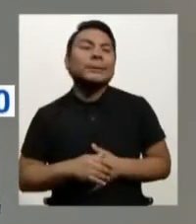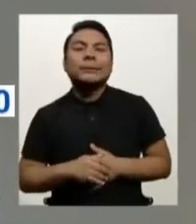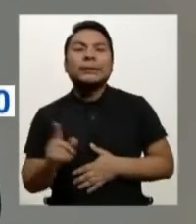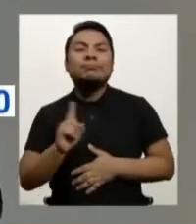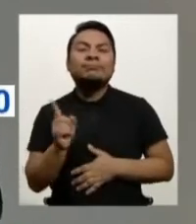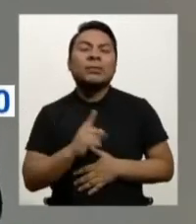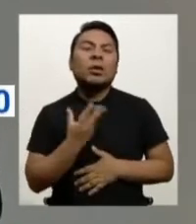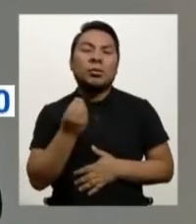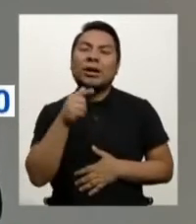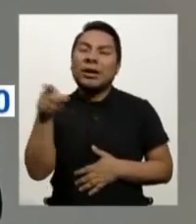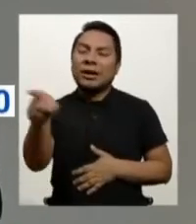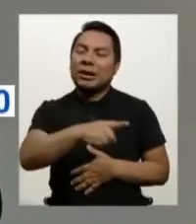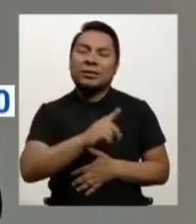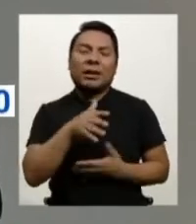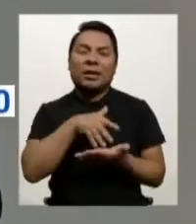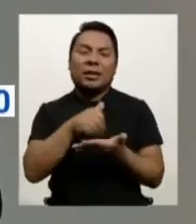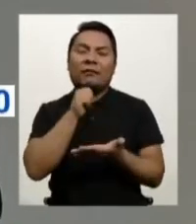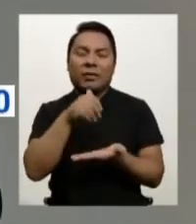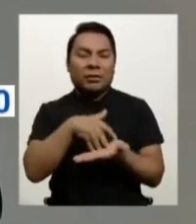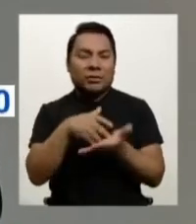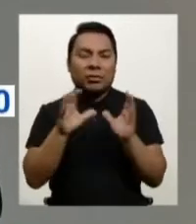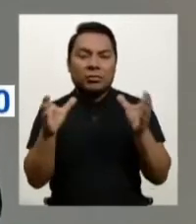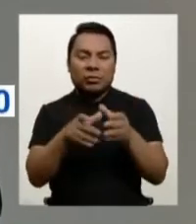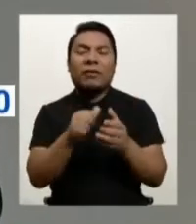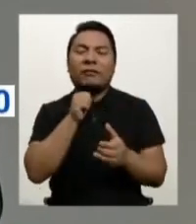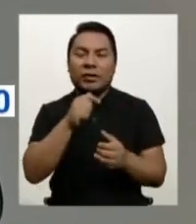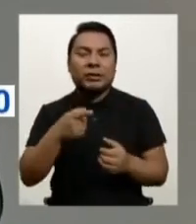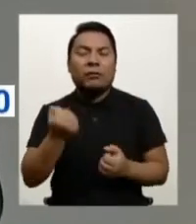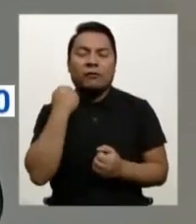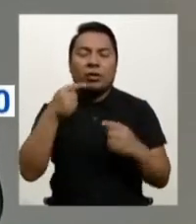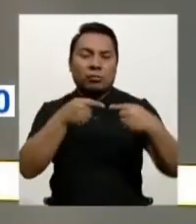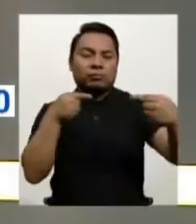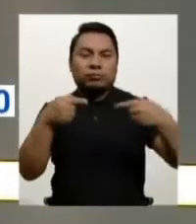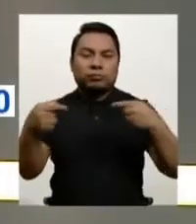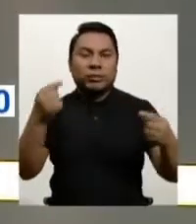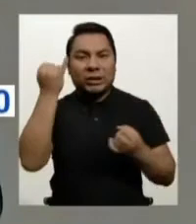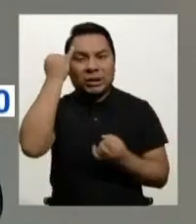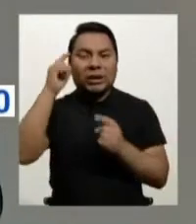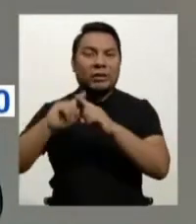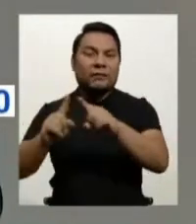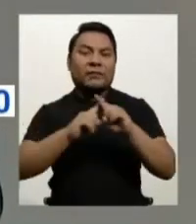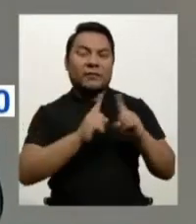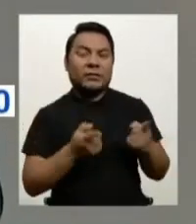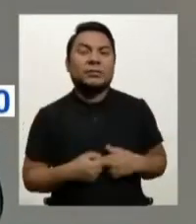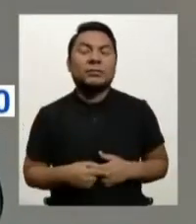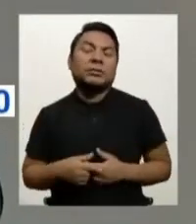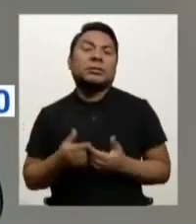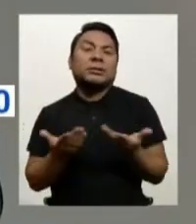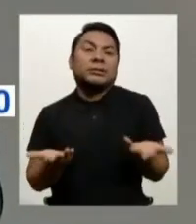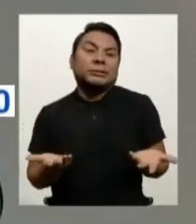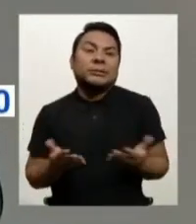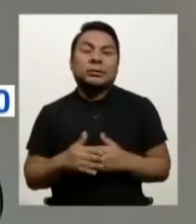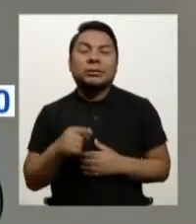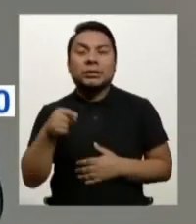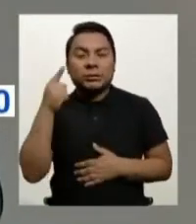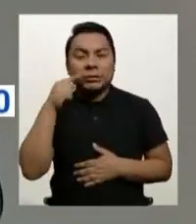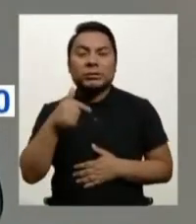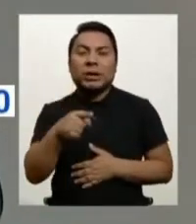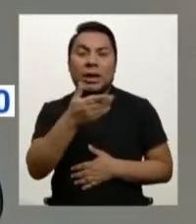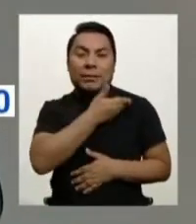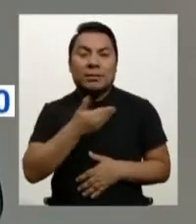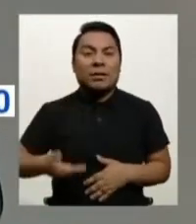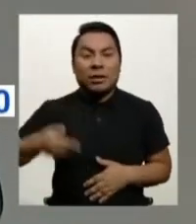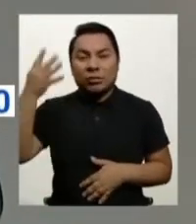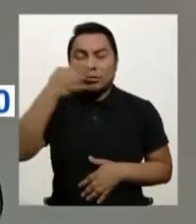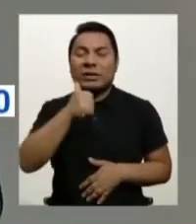a las dimensiones de los desencuentros que hay entre ellos, ¿no? En todo caso es una pequeña pastilla, eventualmente, pero